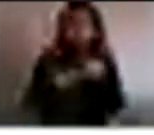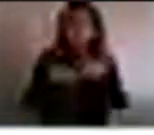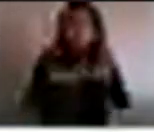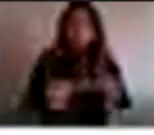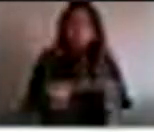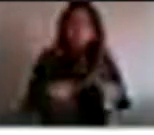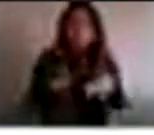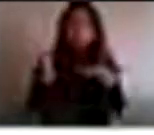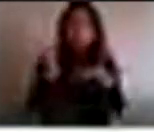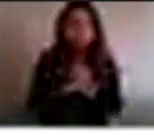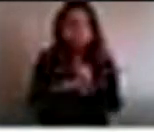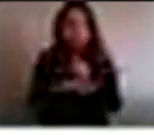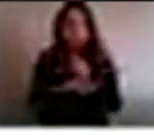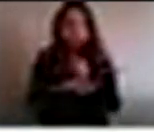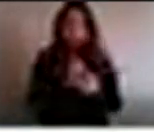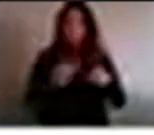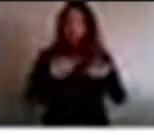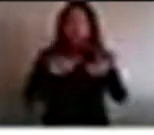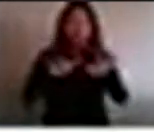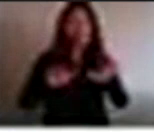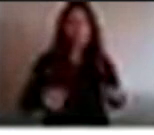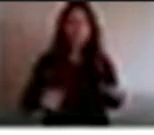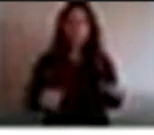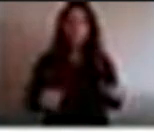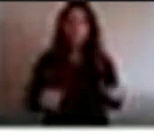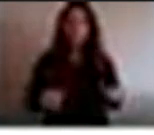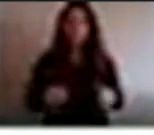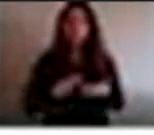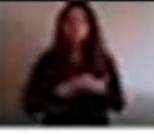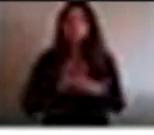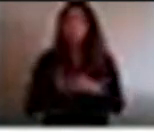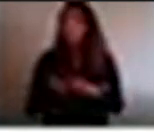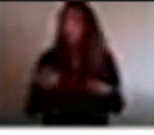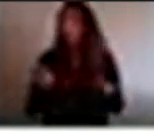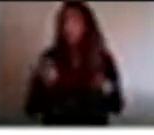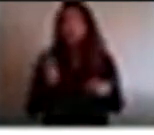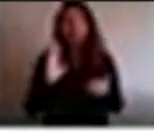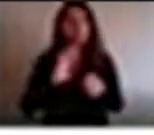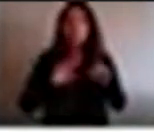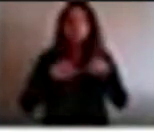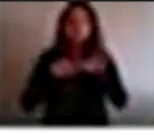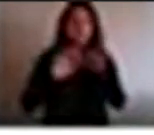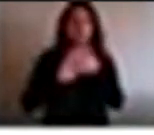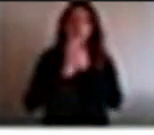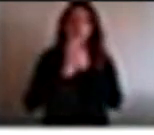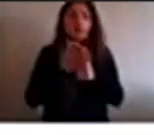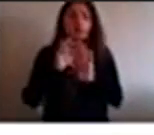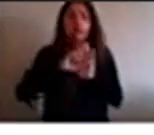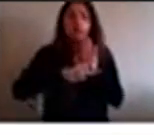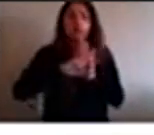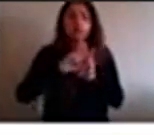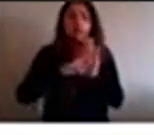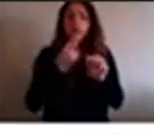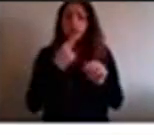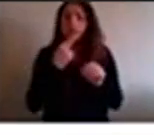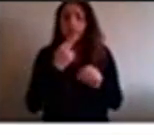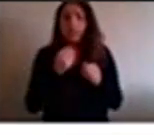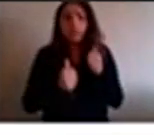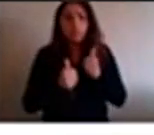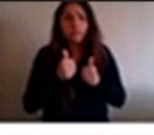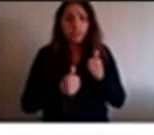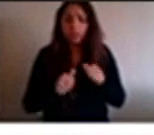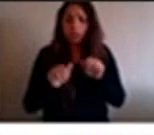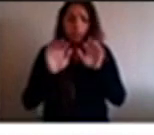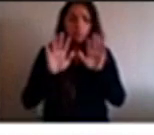garantías laborales que cualquier trabajador. Le va a permitir tener proyecto de vida profesional, desarrollo, capacitación dentro